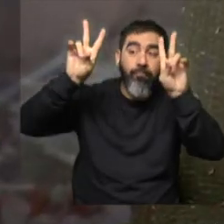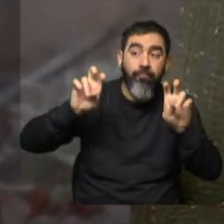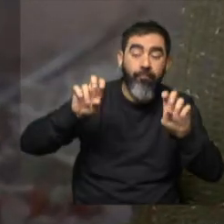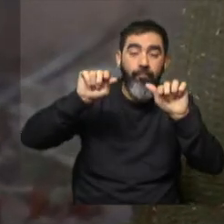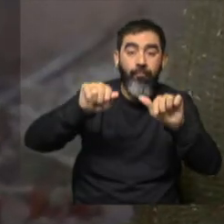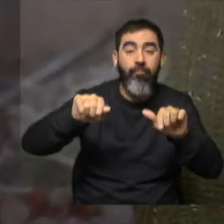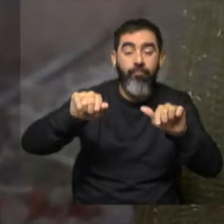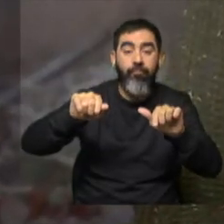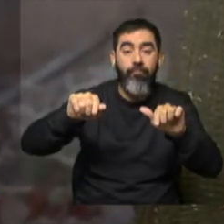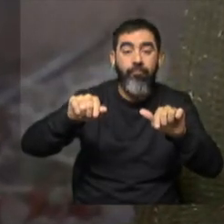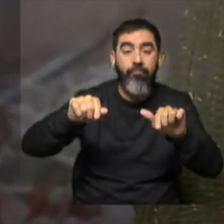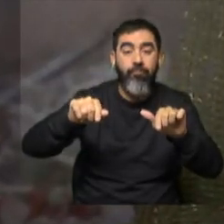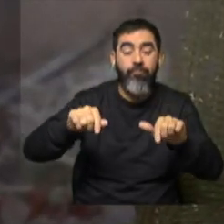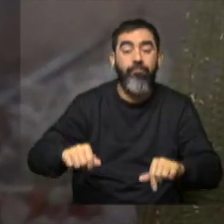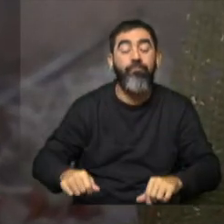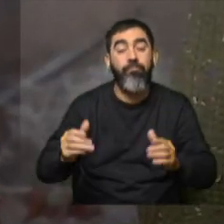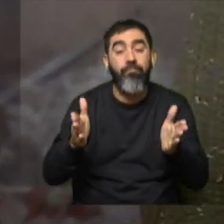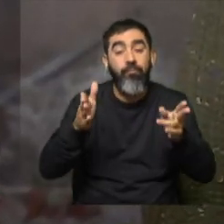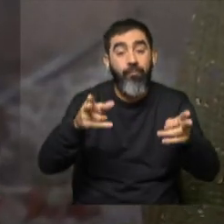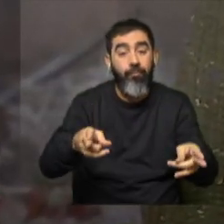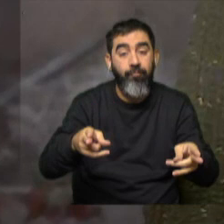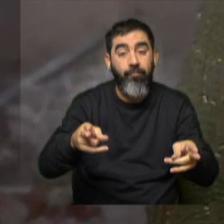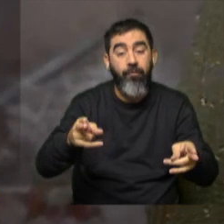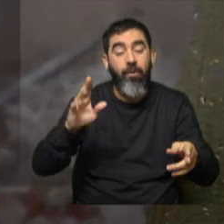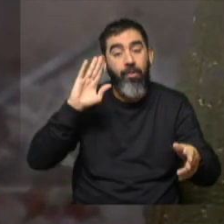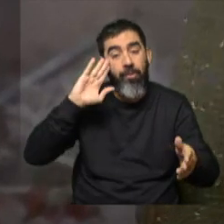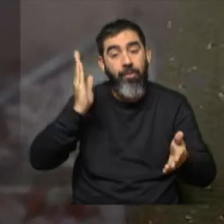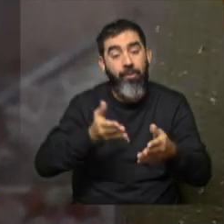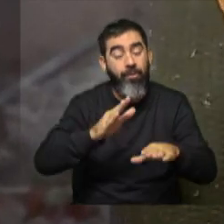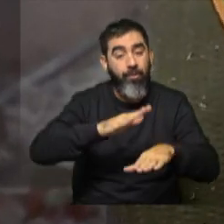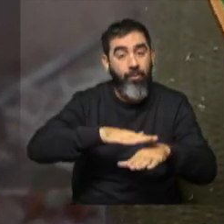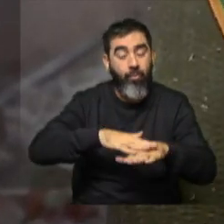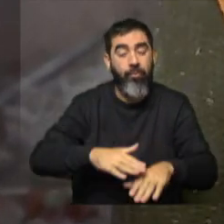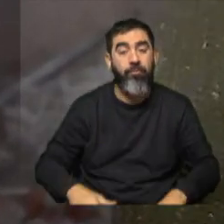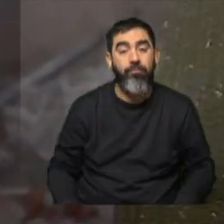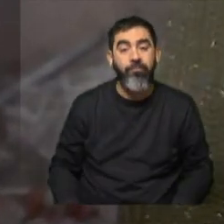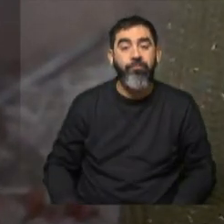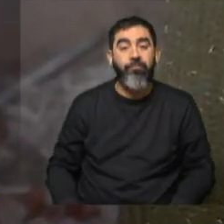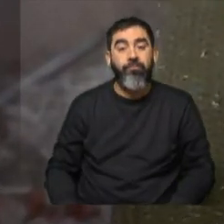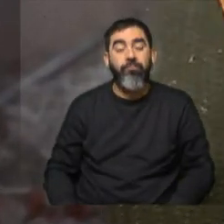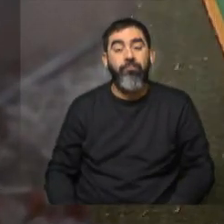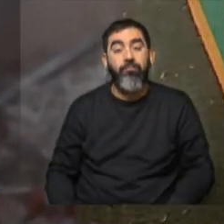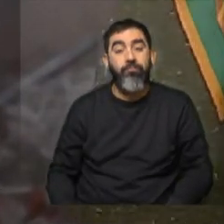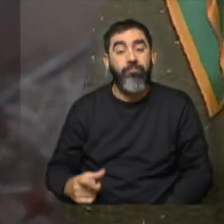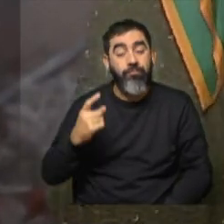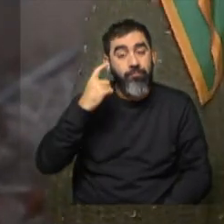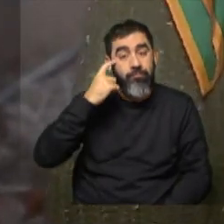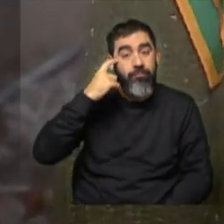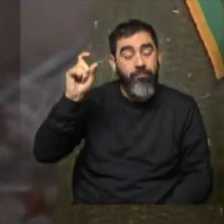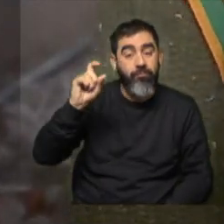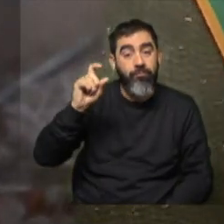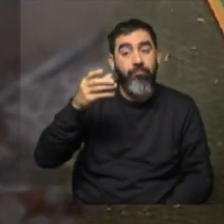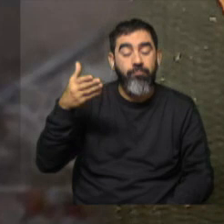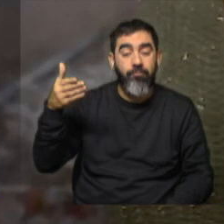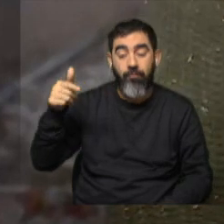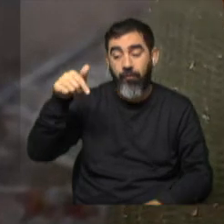justamente la época, el pasado reciente. Entonces, la idea es que ellos puedan